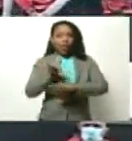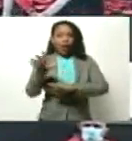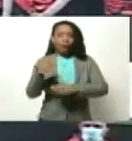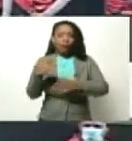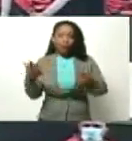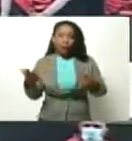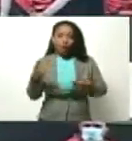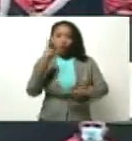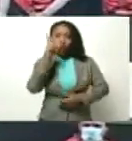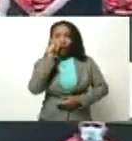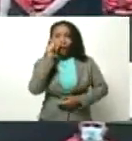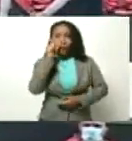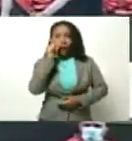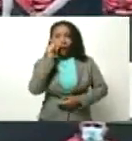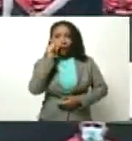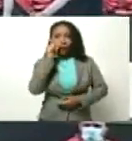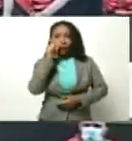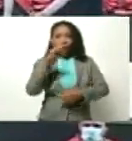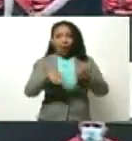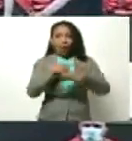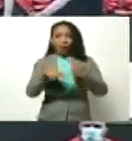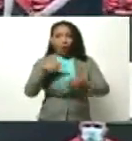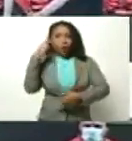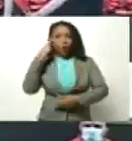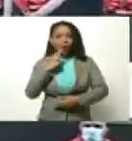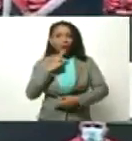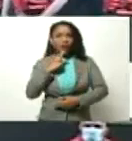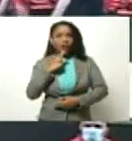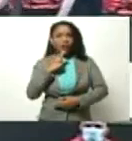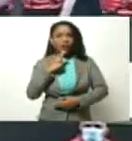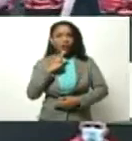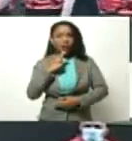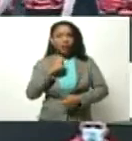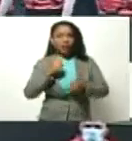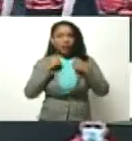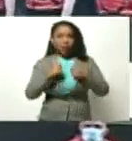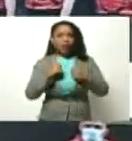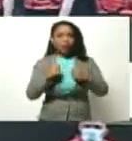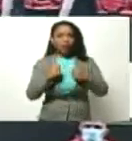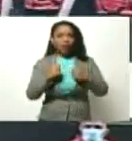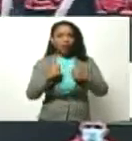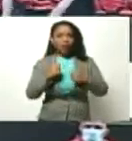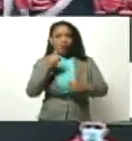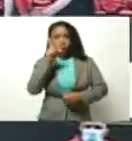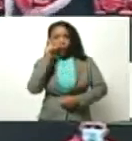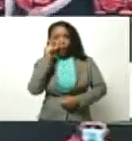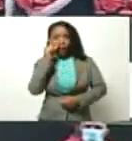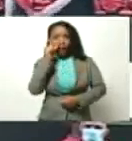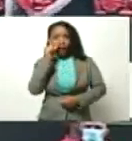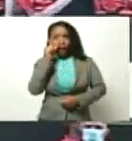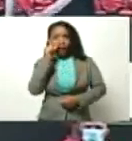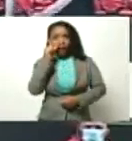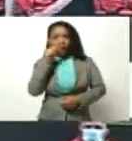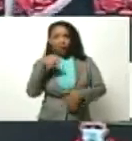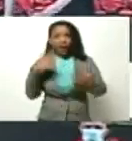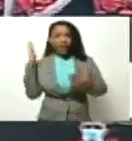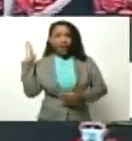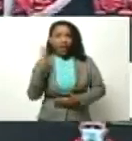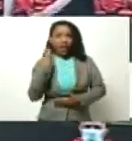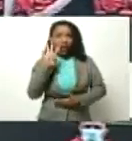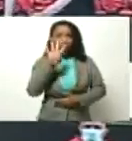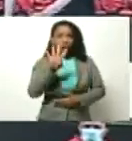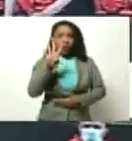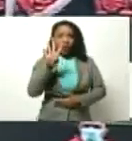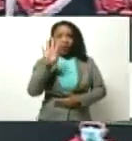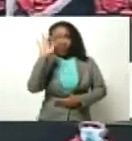a un hombre de la revolución bolivariana consistente de un hombre que tiene del 4